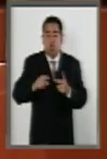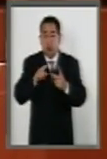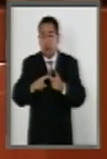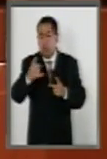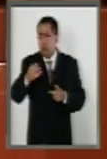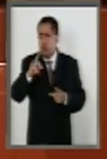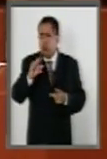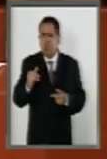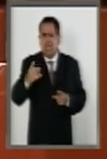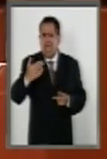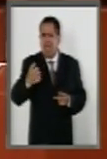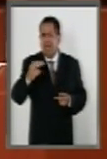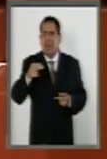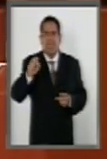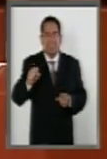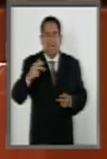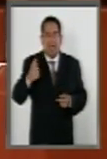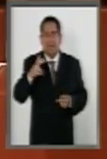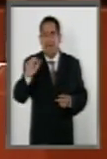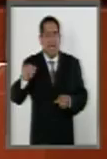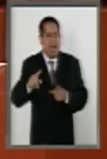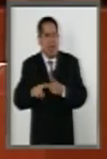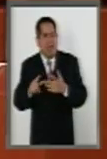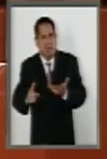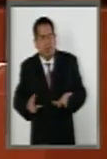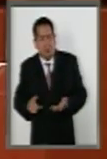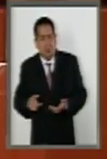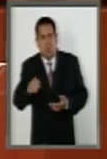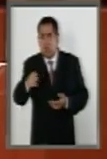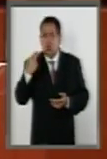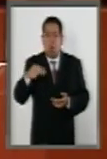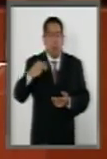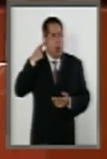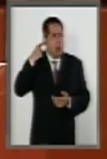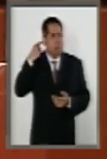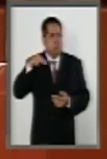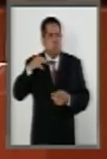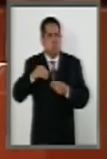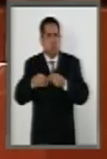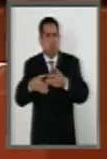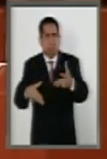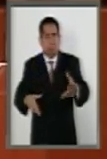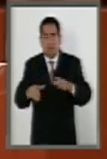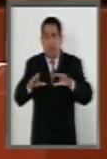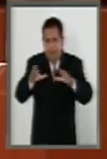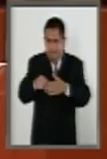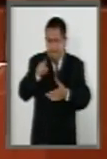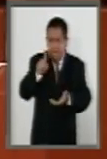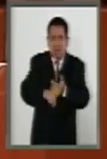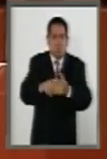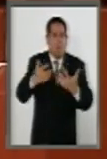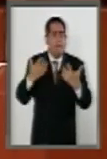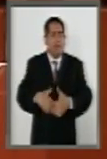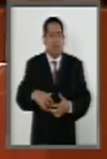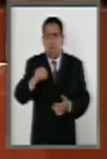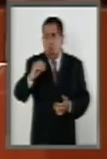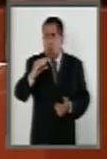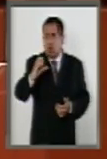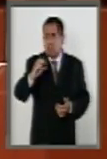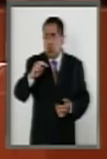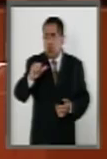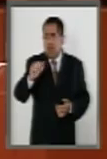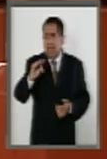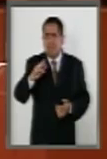Jordi Hernán Herrera Flores, que su nombre aparece en todo el expediente de oceanografía. Fue el que saqueó